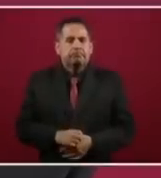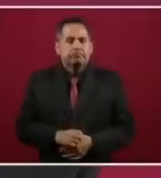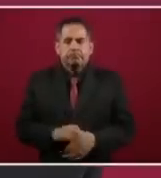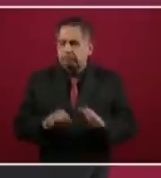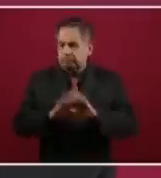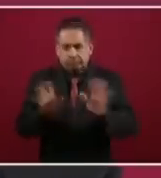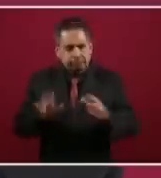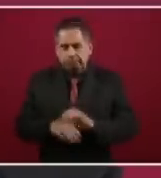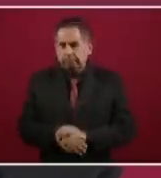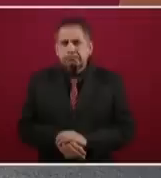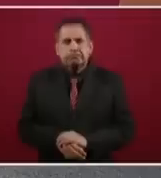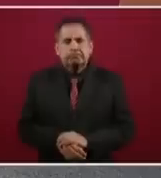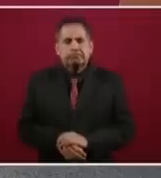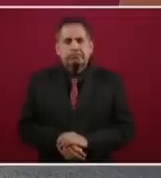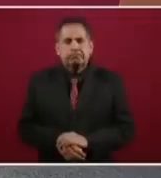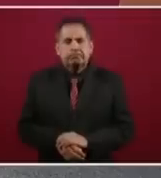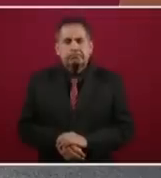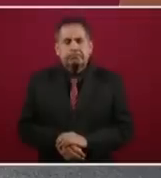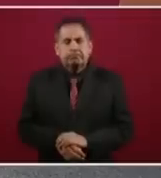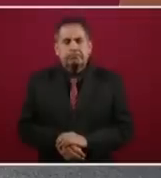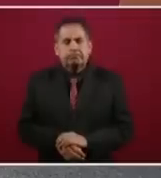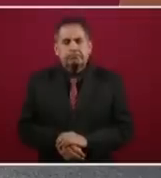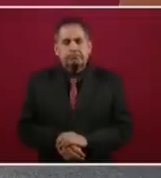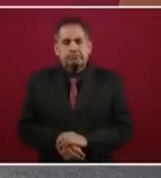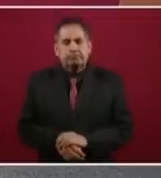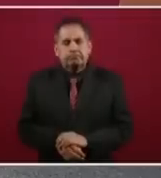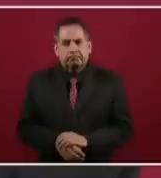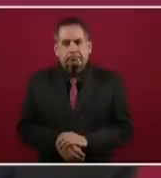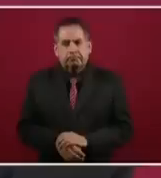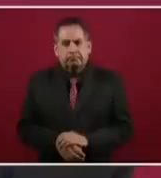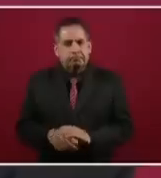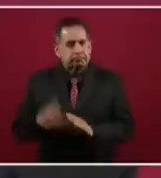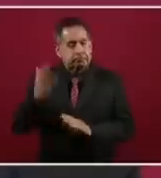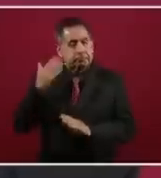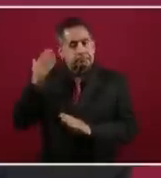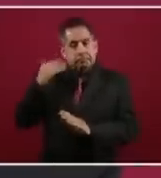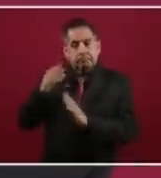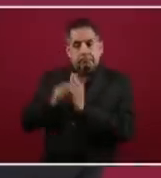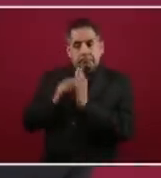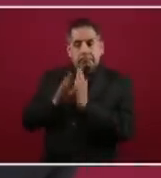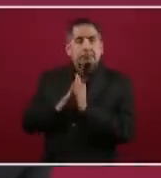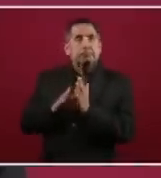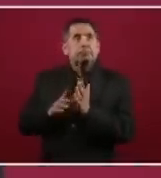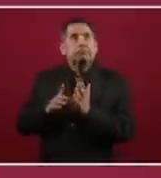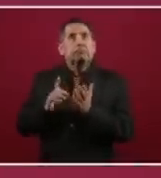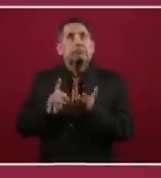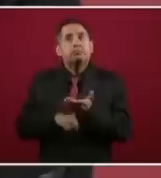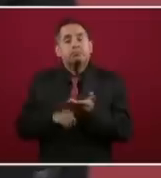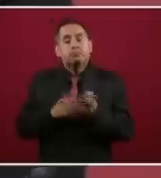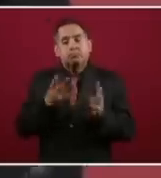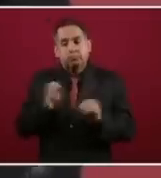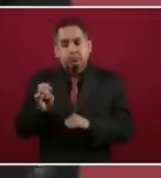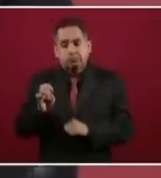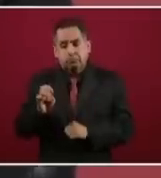Ya lo que se constituyó en